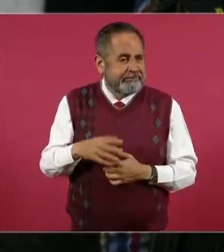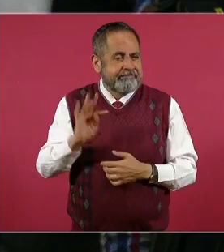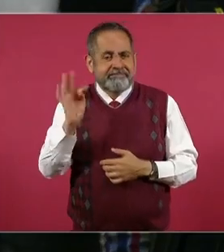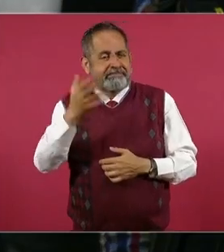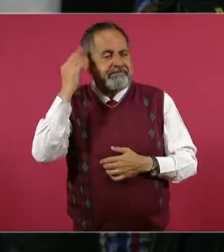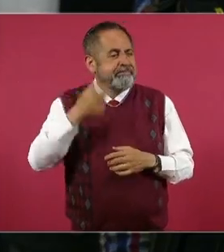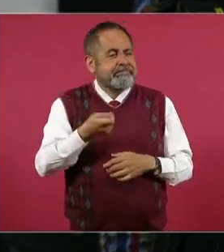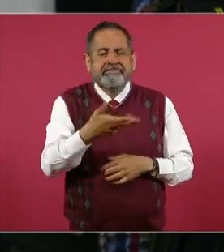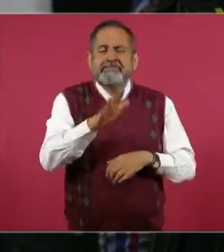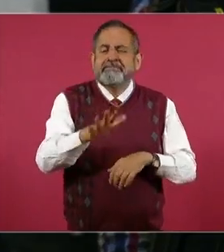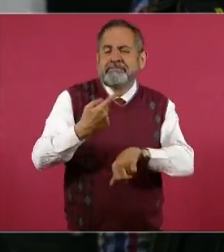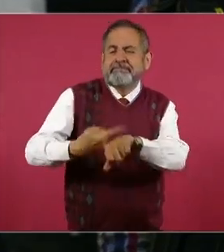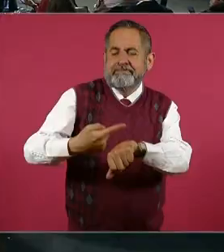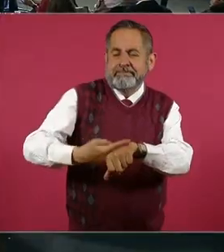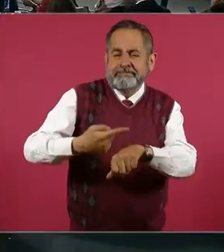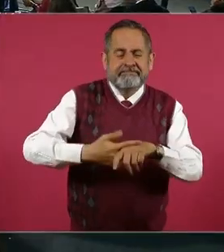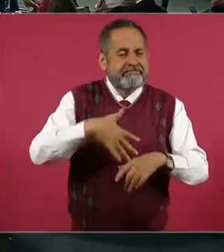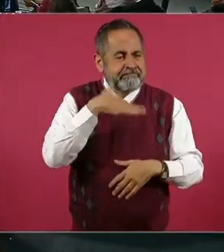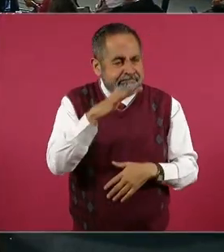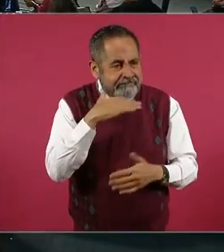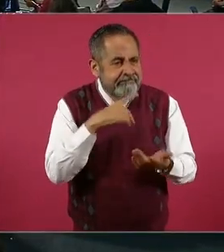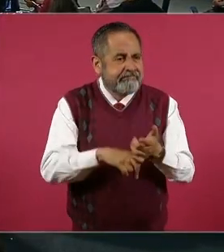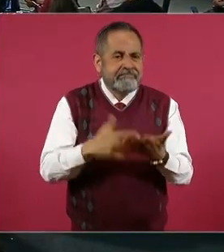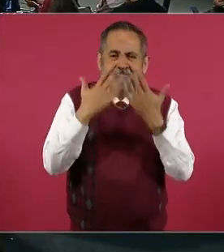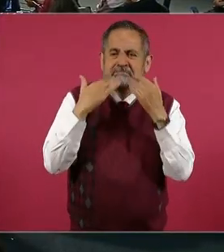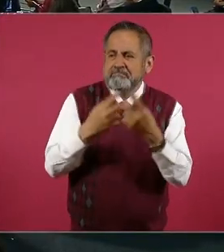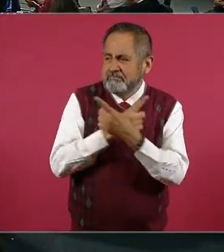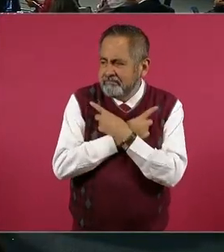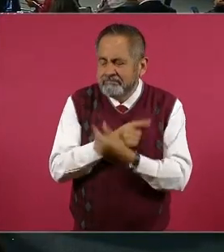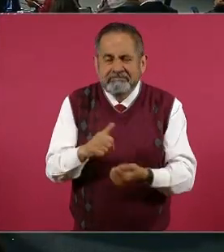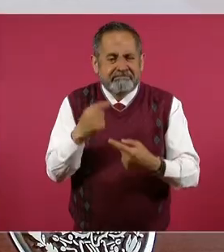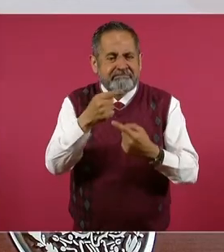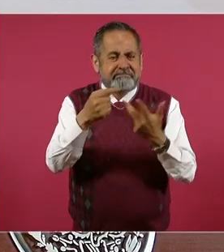enfermedad que se tenía de corrupción, falta de valores? O sea,